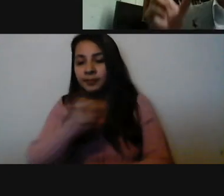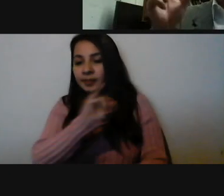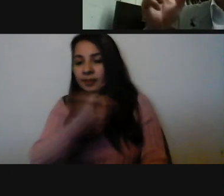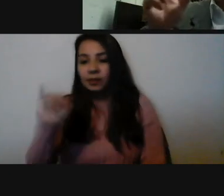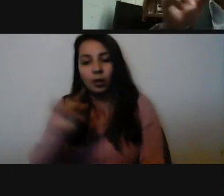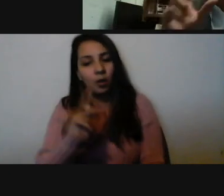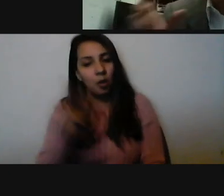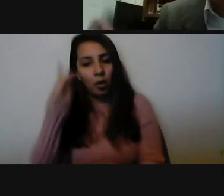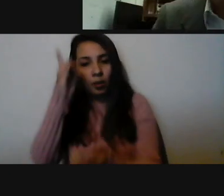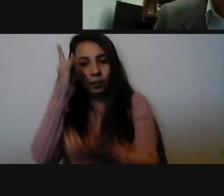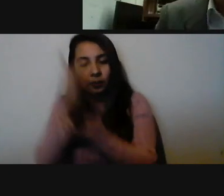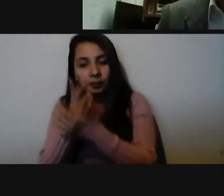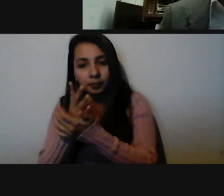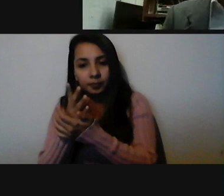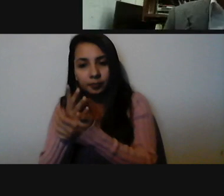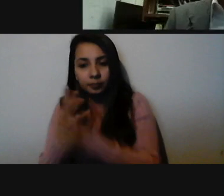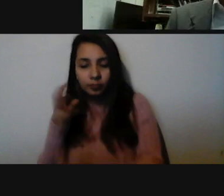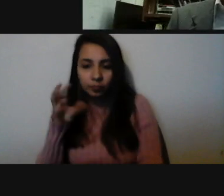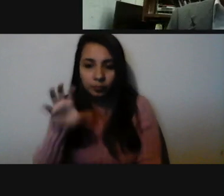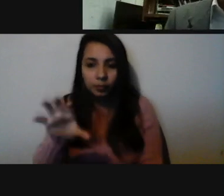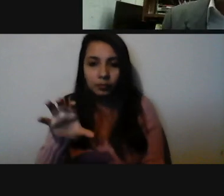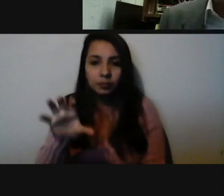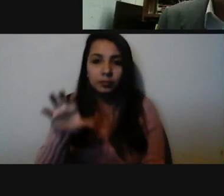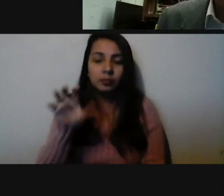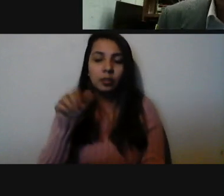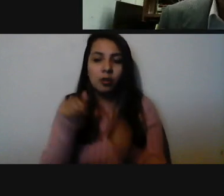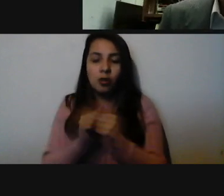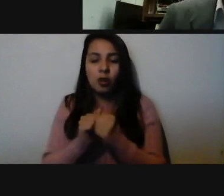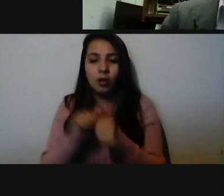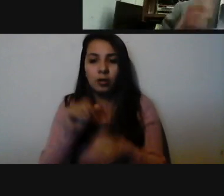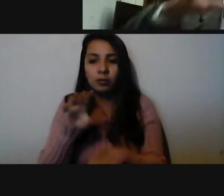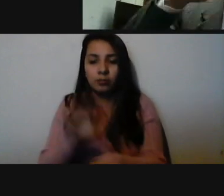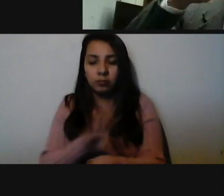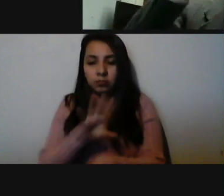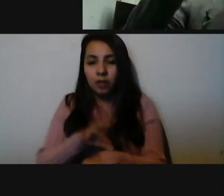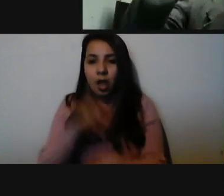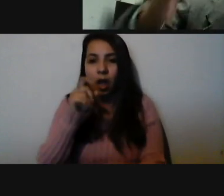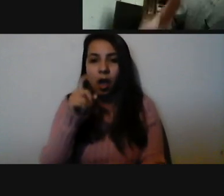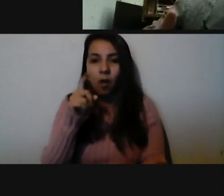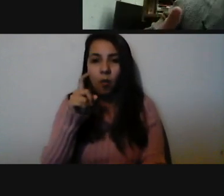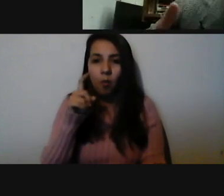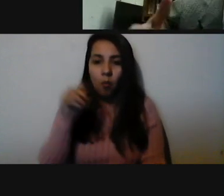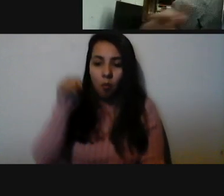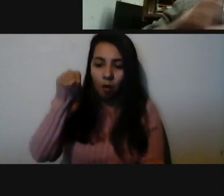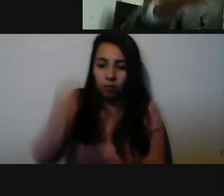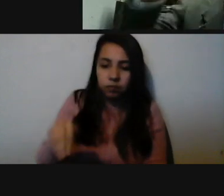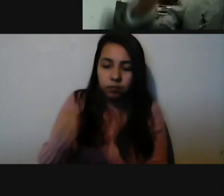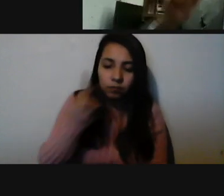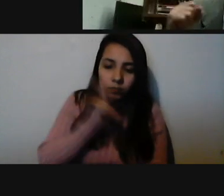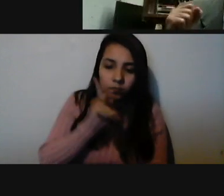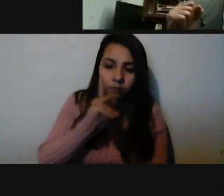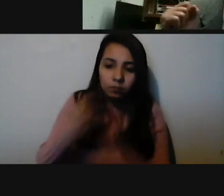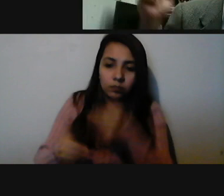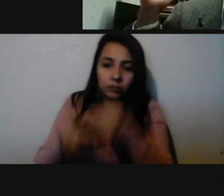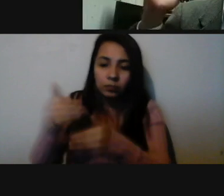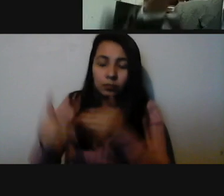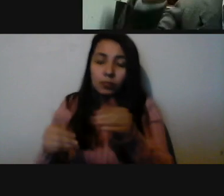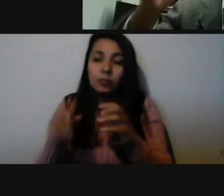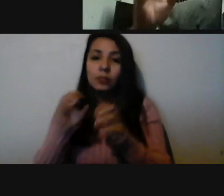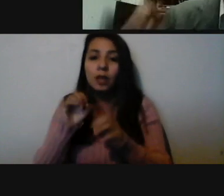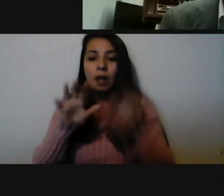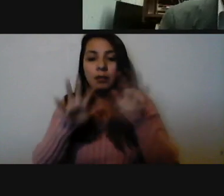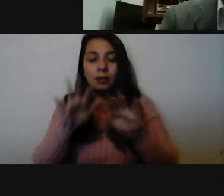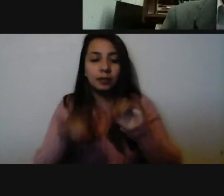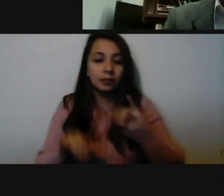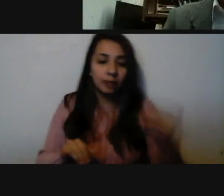En las simulaciones computacionales ponemos, por ejemplo, solamente moléculas izquierdas y les damos dinámica molecular por cierto tiempo, las ponemos